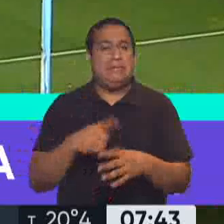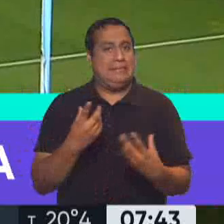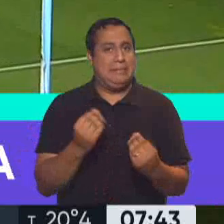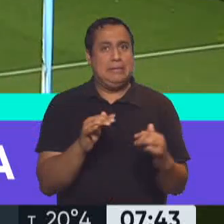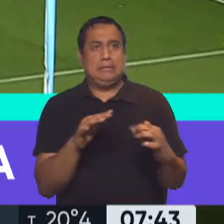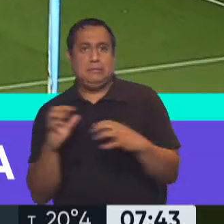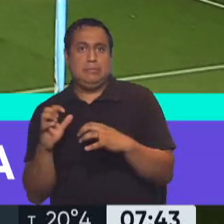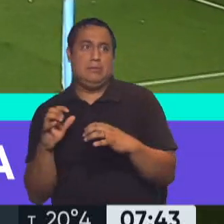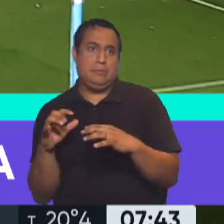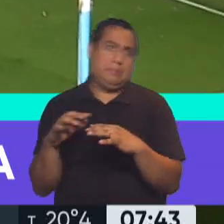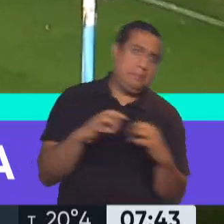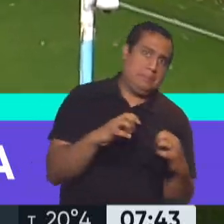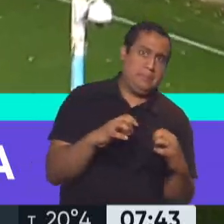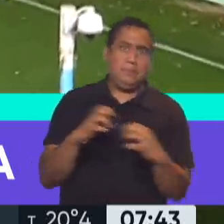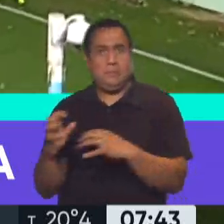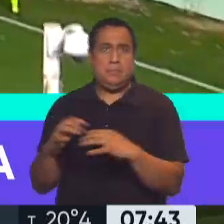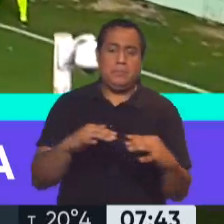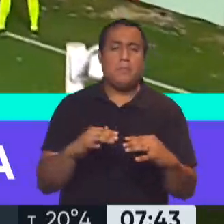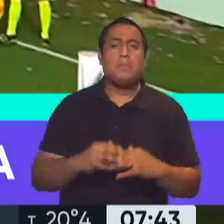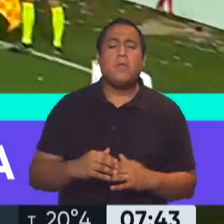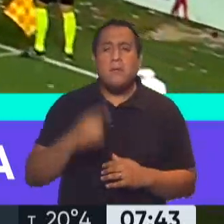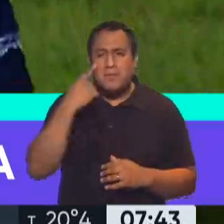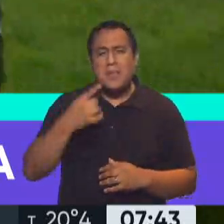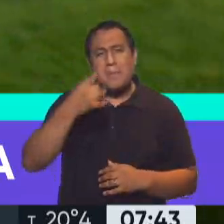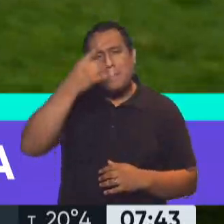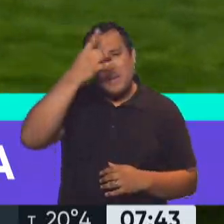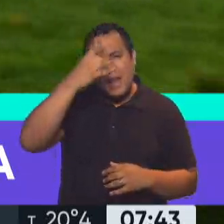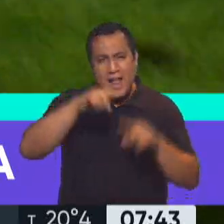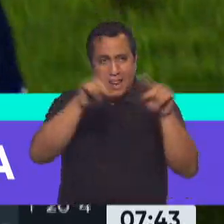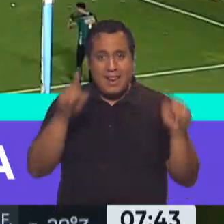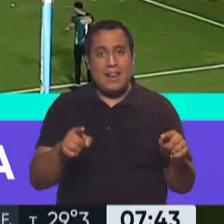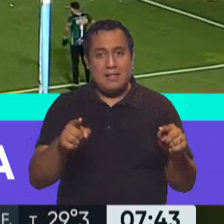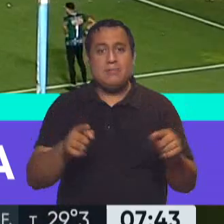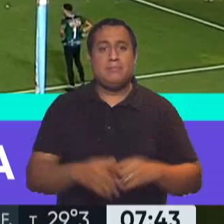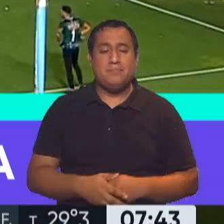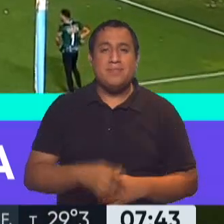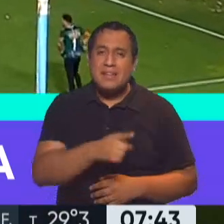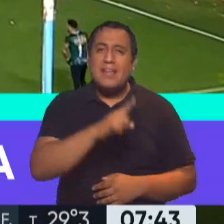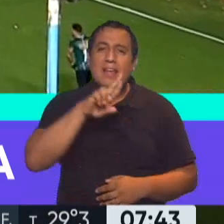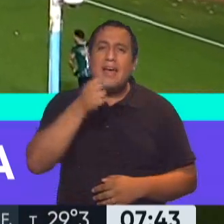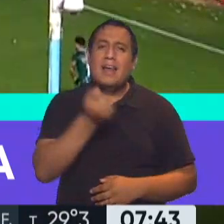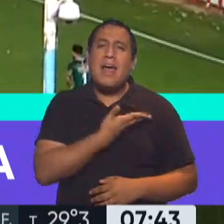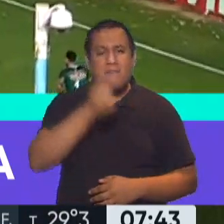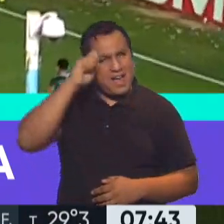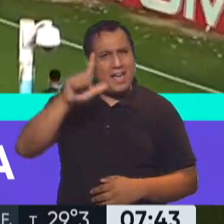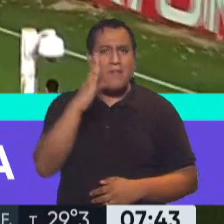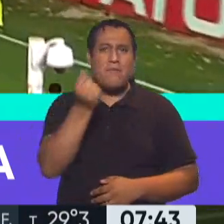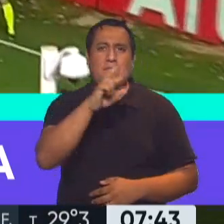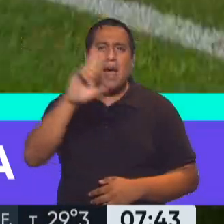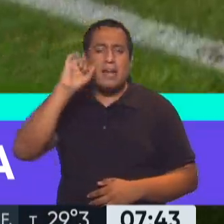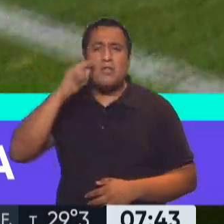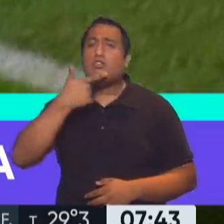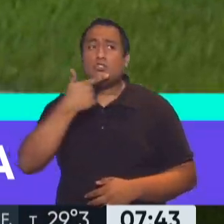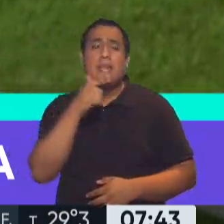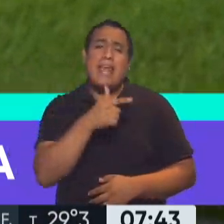de que Barracas iba a llegar a la secuencia del penal donde lamentablemente el chico Rafael Barrios, que había hecho un buen